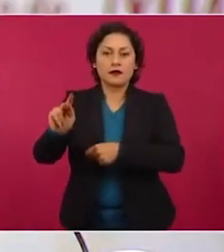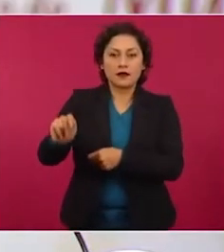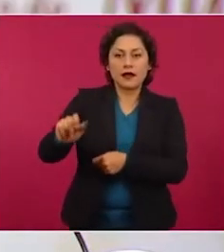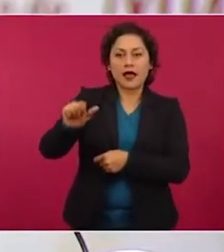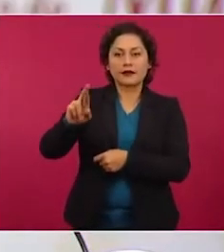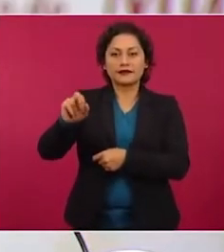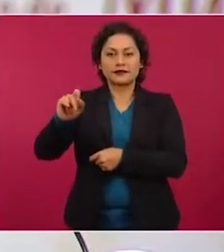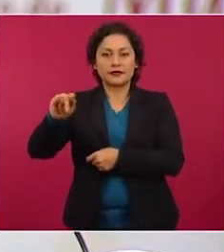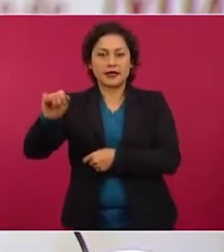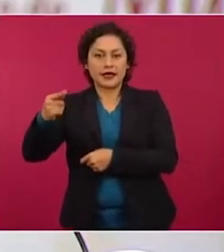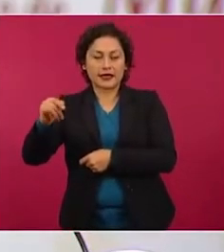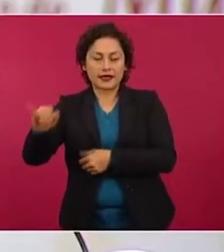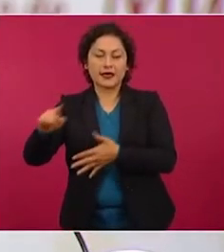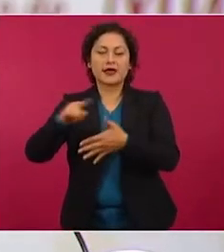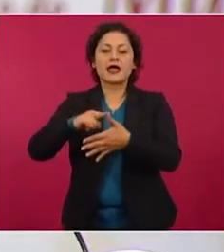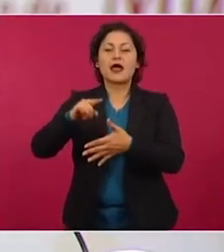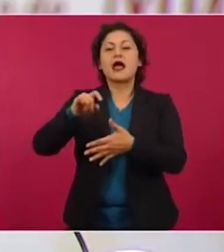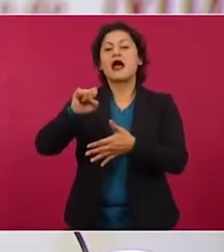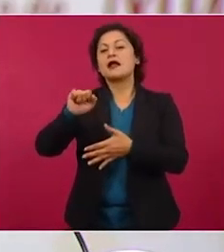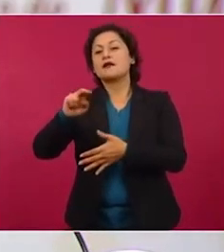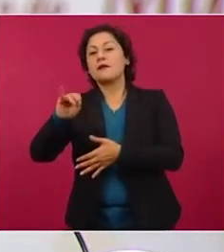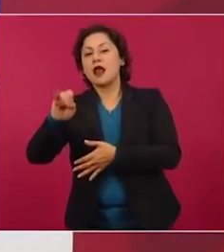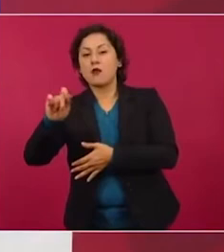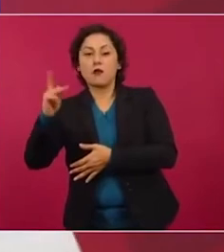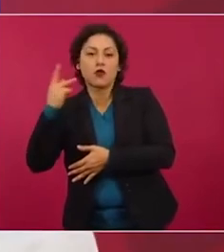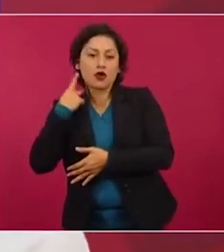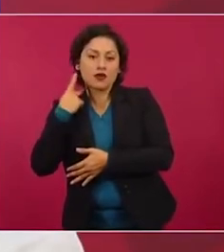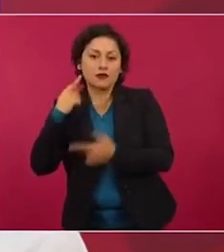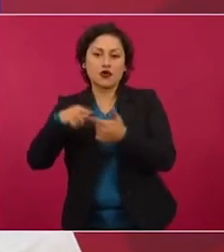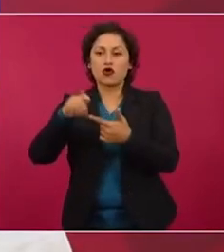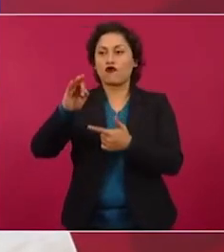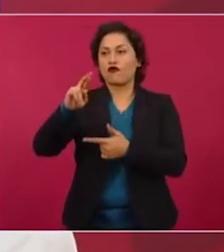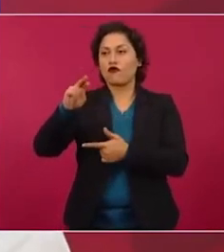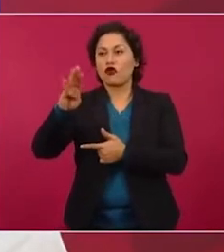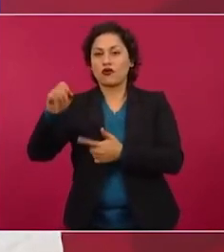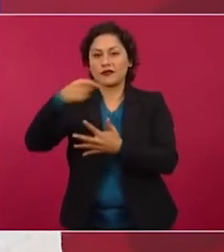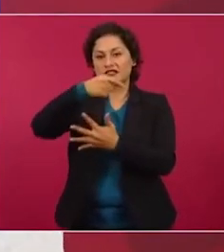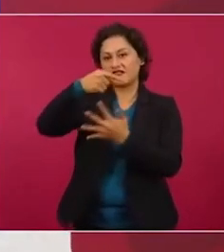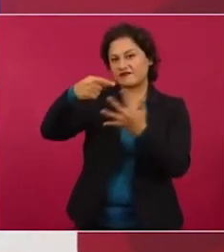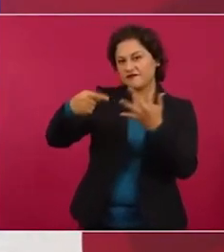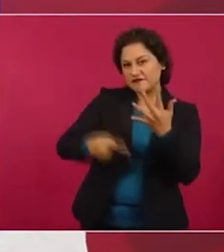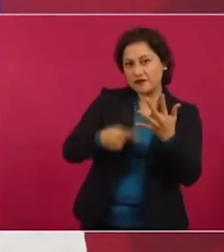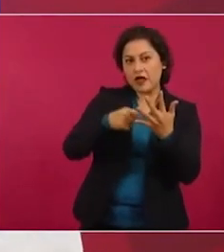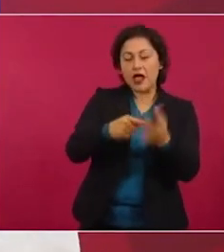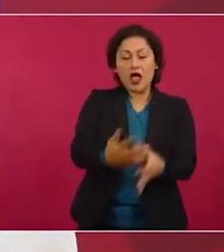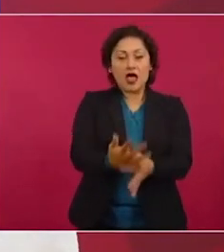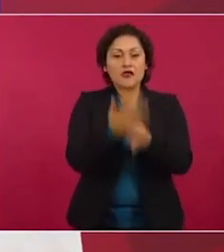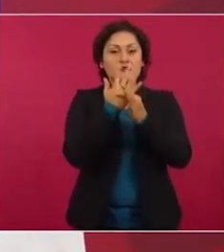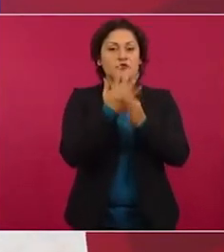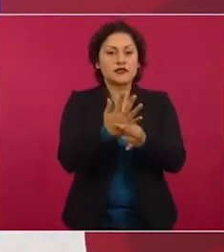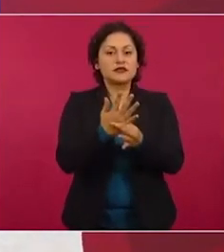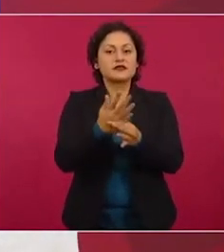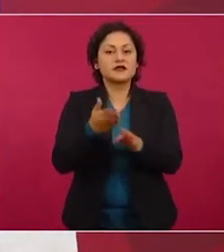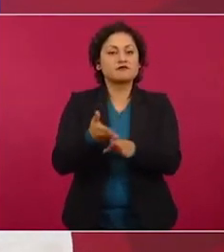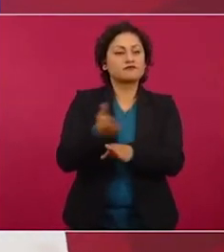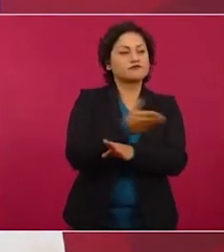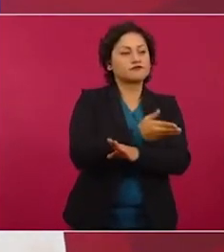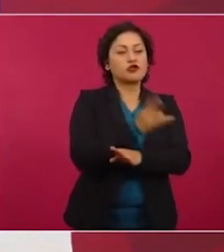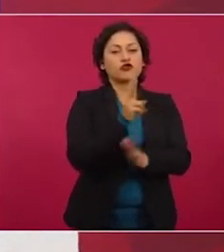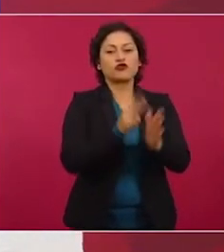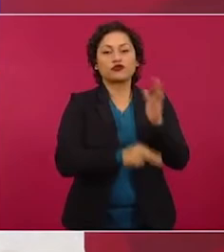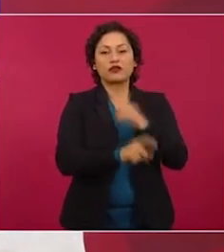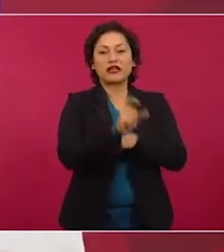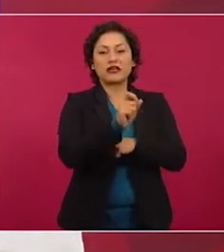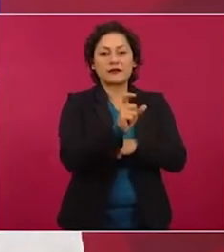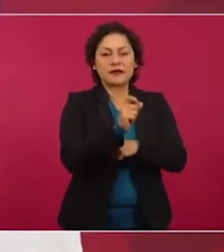Animal Político, Forbes, entre otros, consignaron que hubo irregularidades en la administración de los recursos en